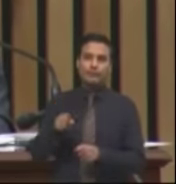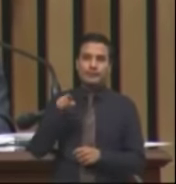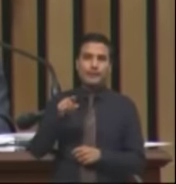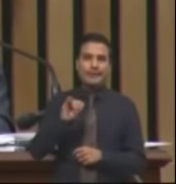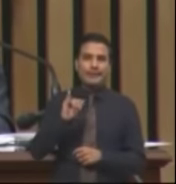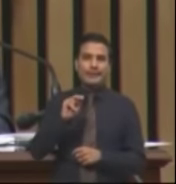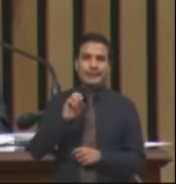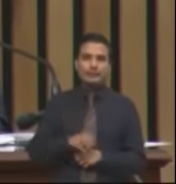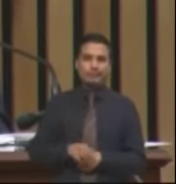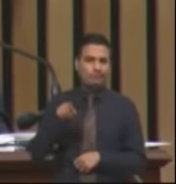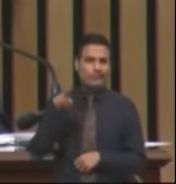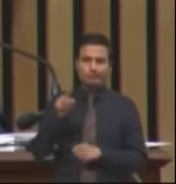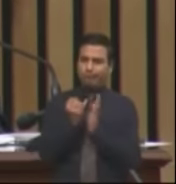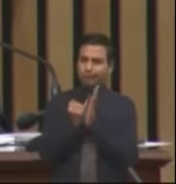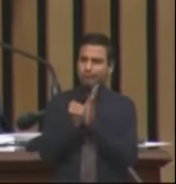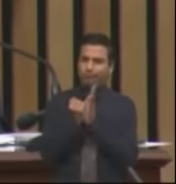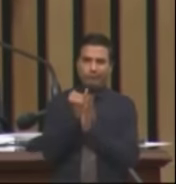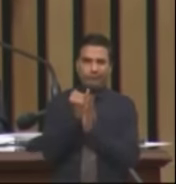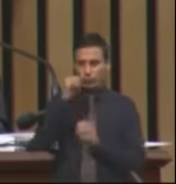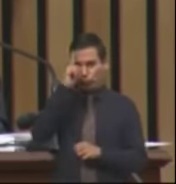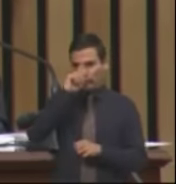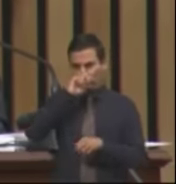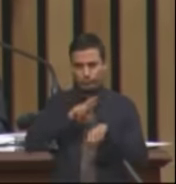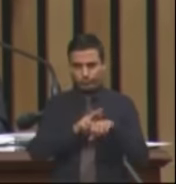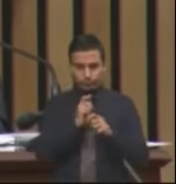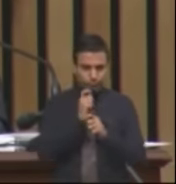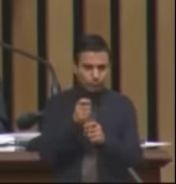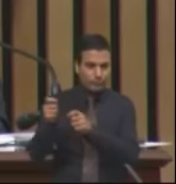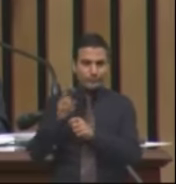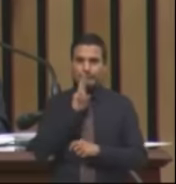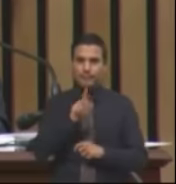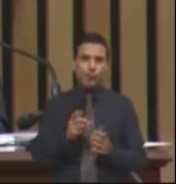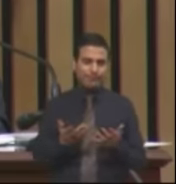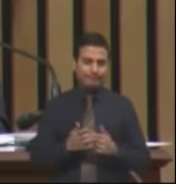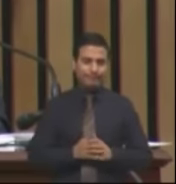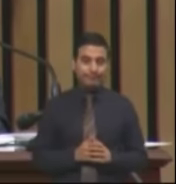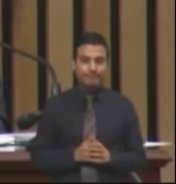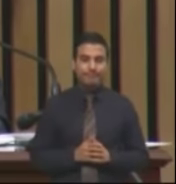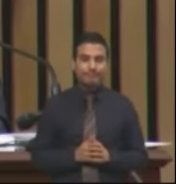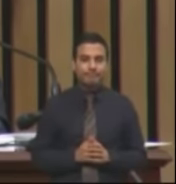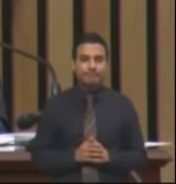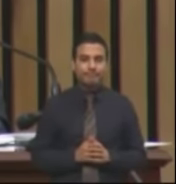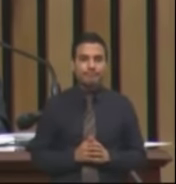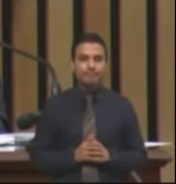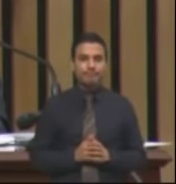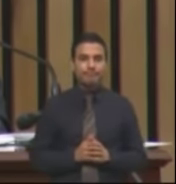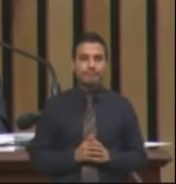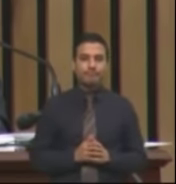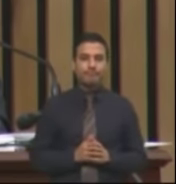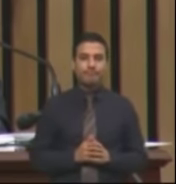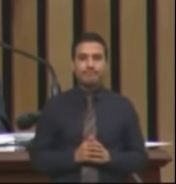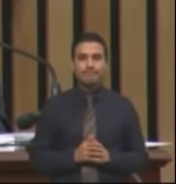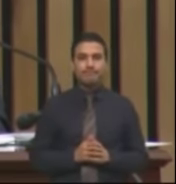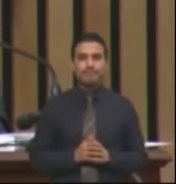Hola, buenas tardes. Pues es que el Tribunal Electoral nos ordenó que ahora